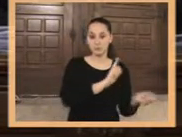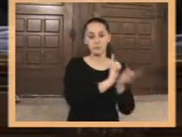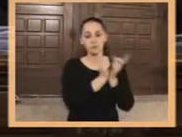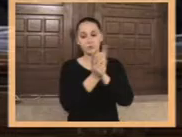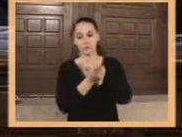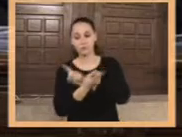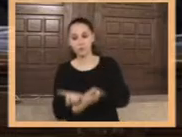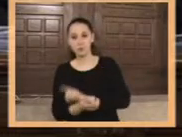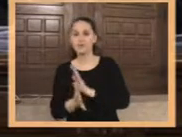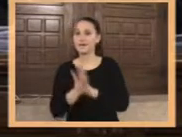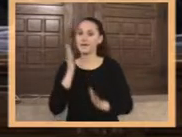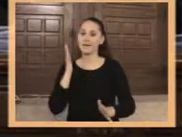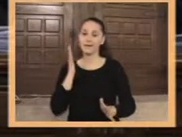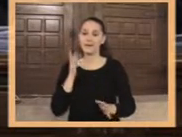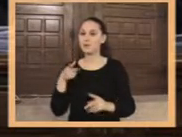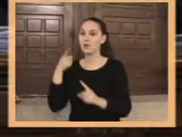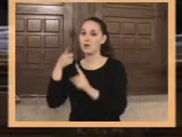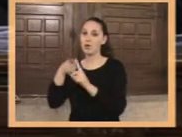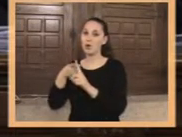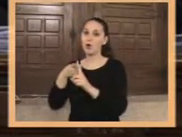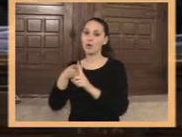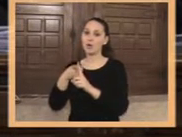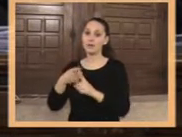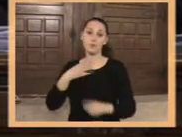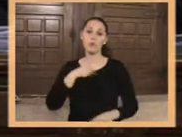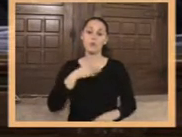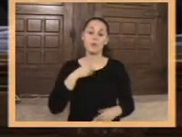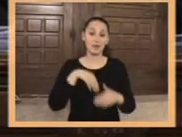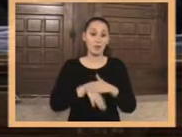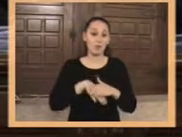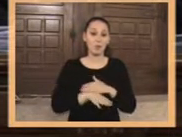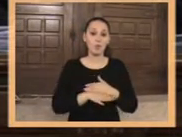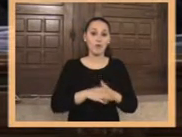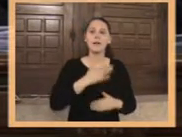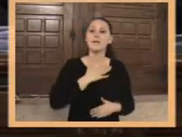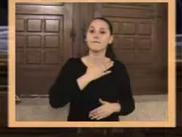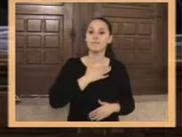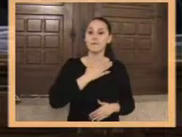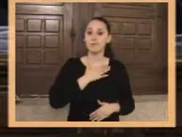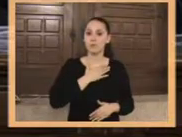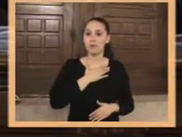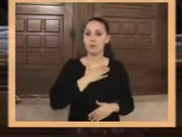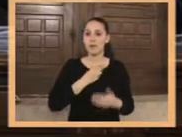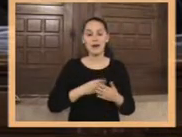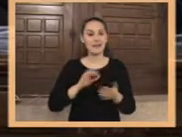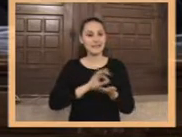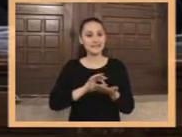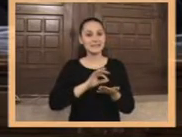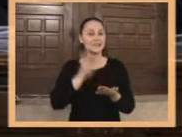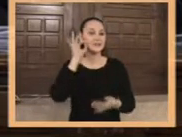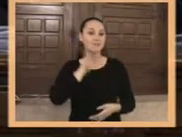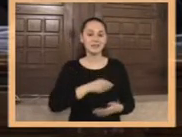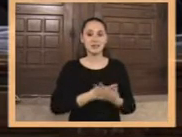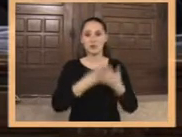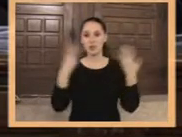antes posible, con el fin también, el objetivo fundamental de conservar nuestra documentación. Aquí se conserva parte del siglo XVIII, el siglo XIX y la